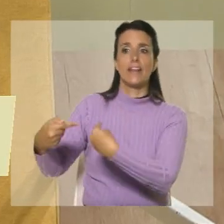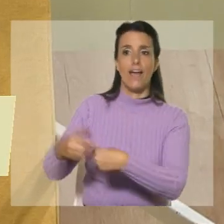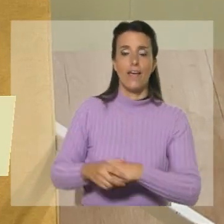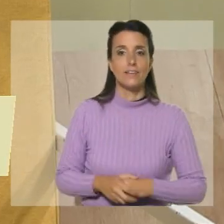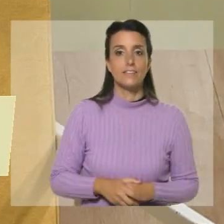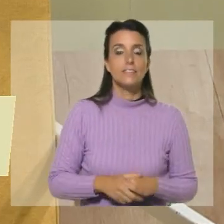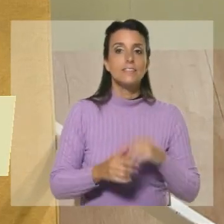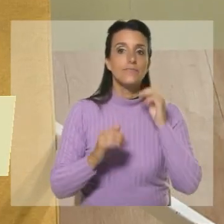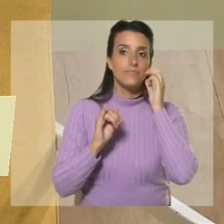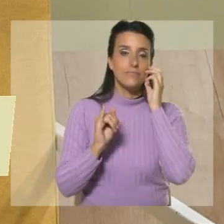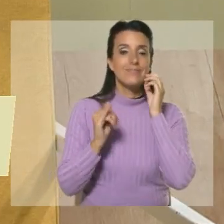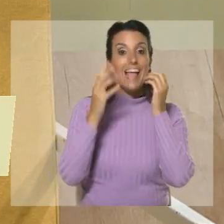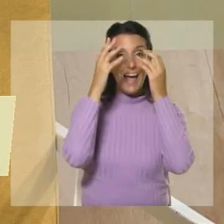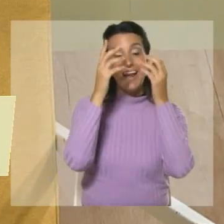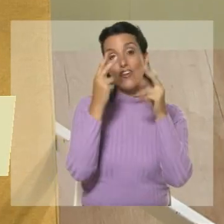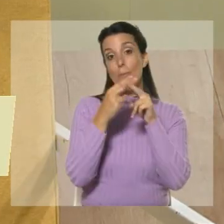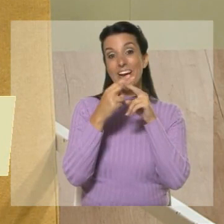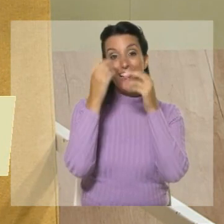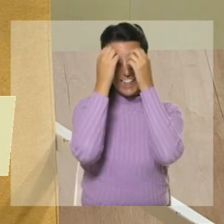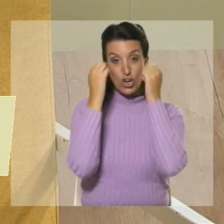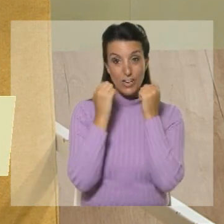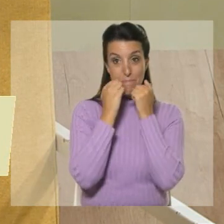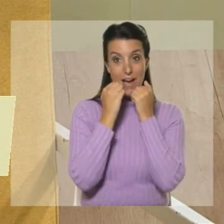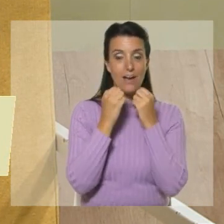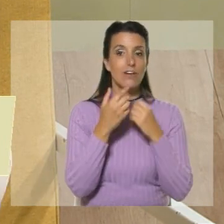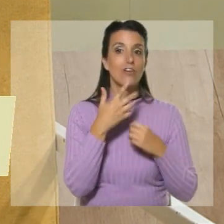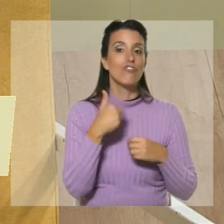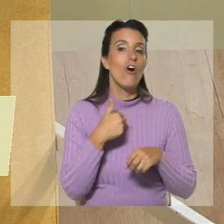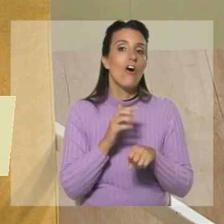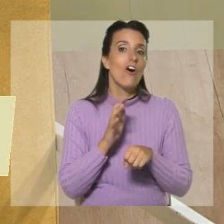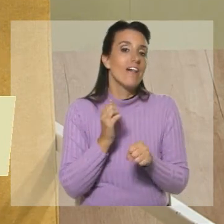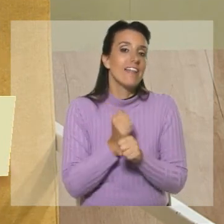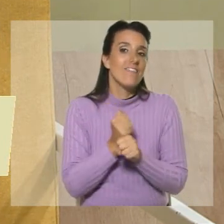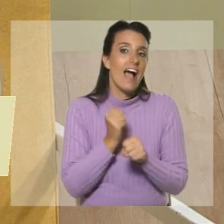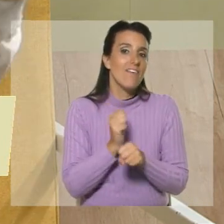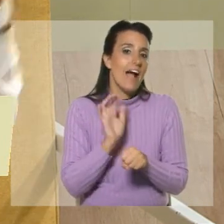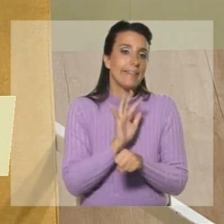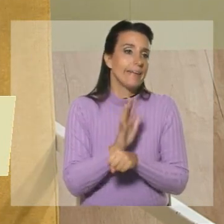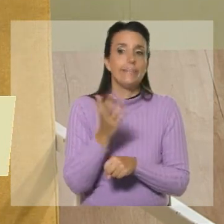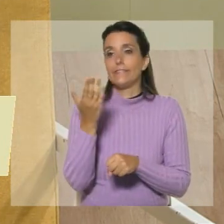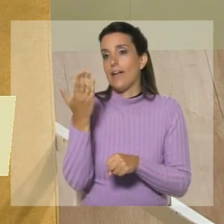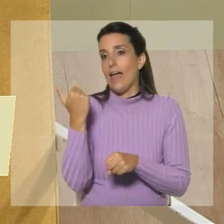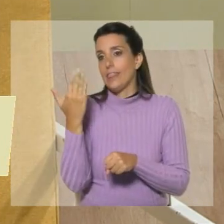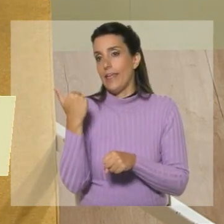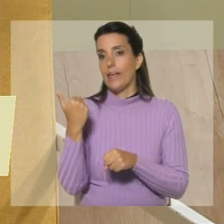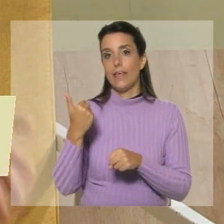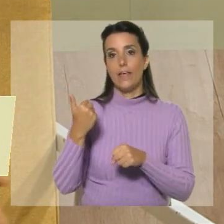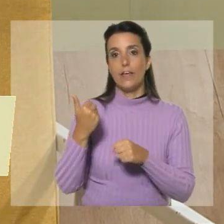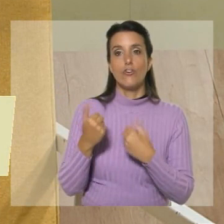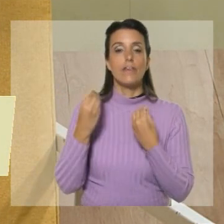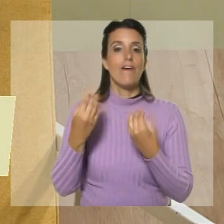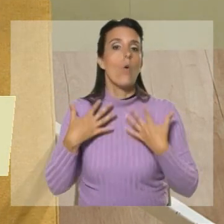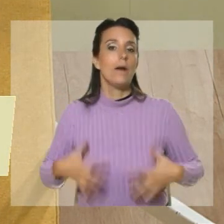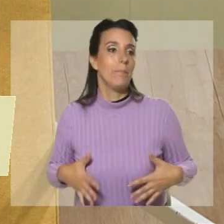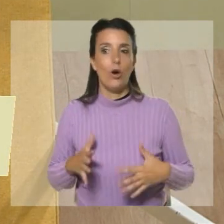estoy... Terrorismo es la obra como actriz número 25, ponele. Yo venía trabajando como actriz, digamos, me convocaba un director, una directora y iba y ponía el